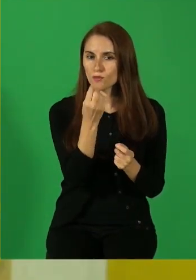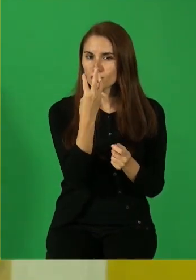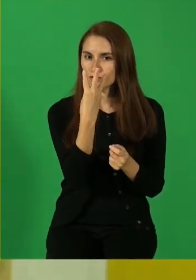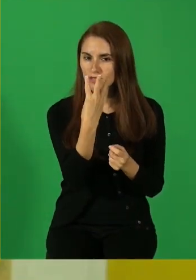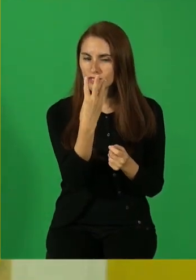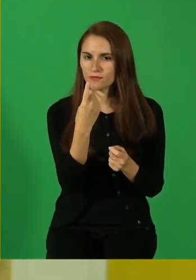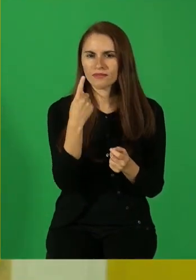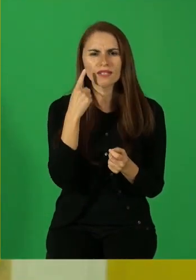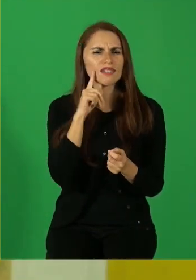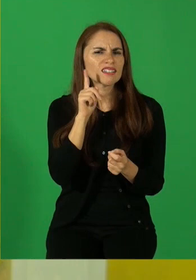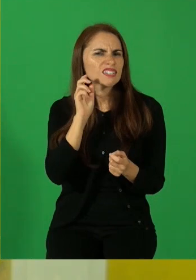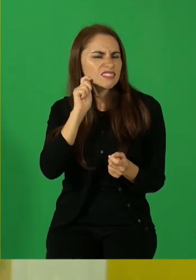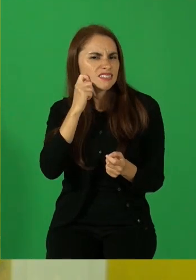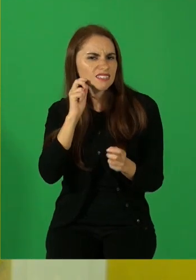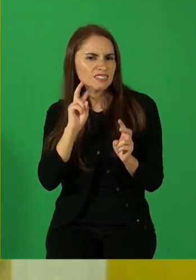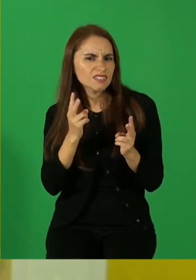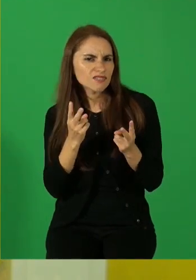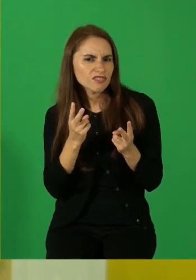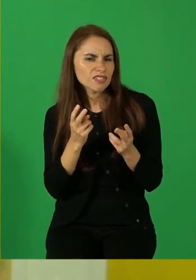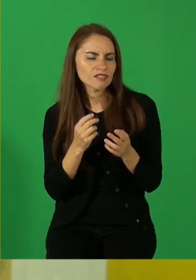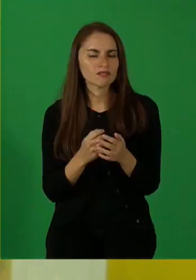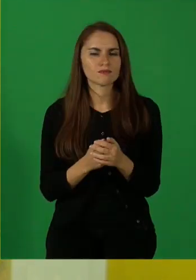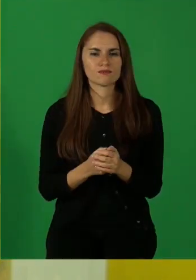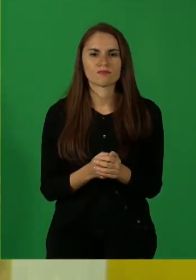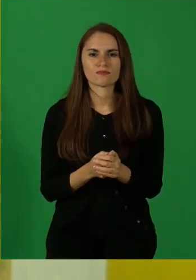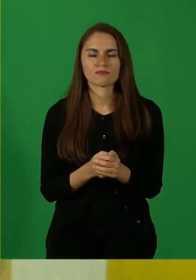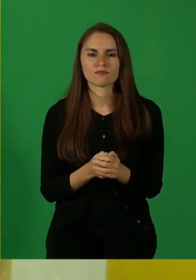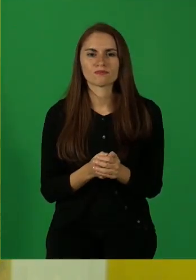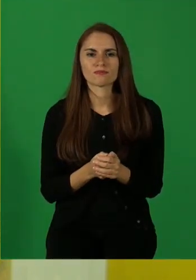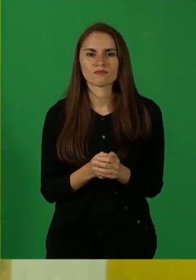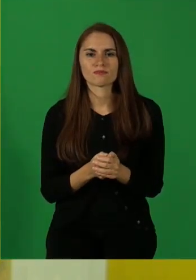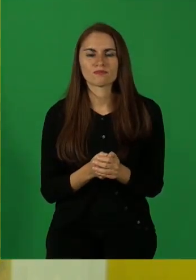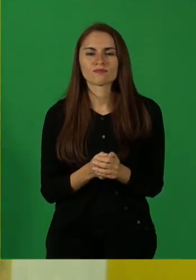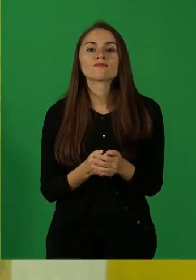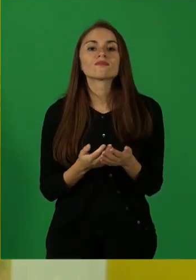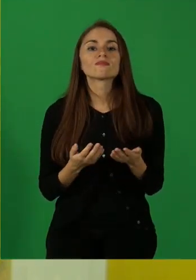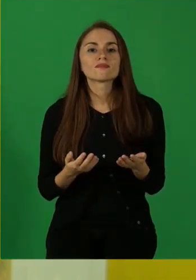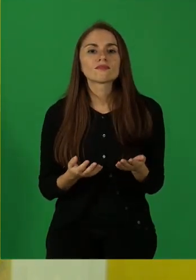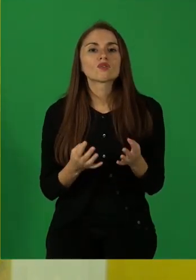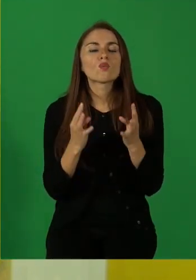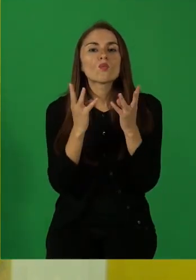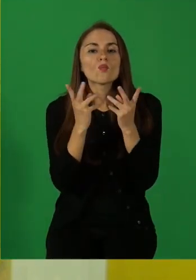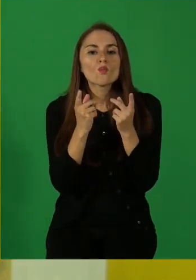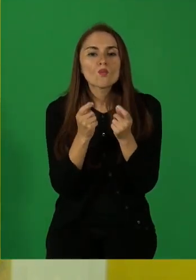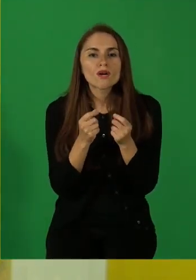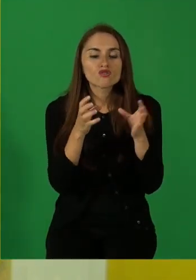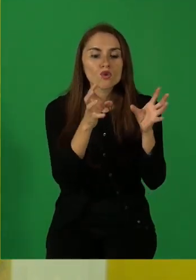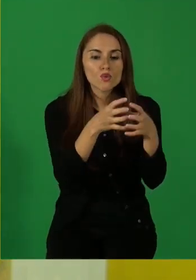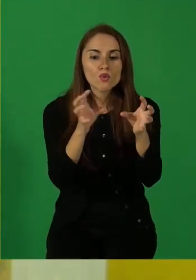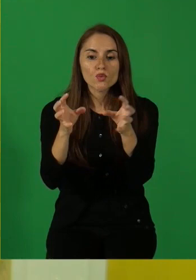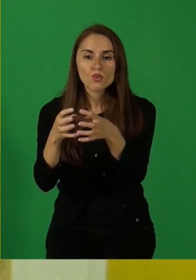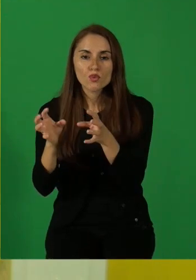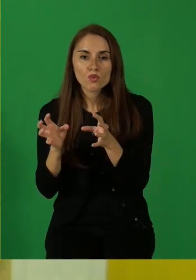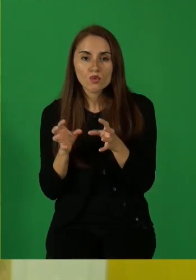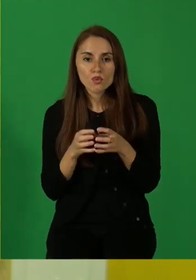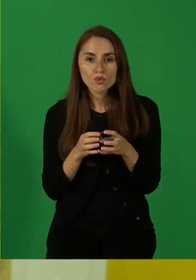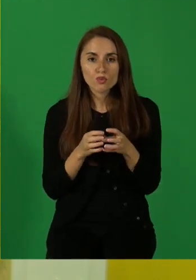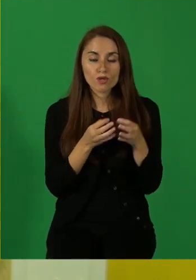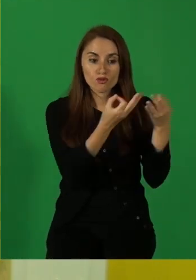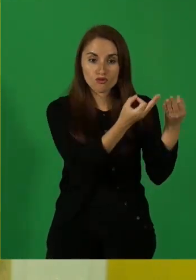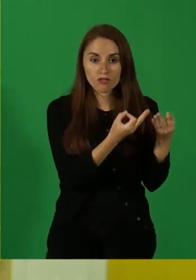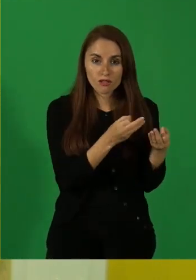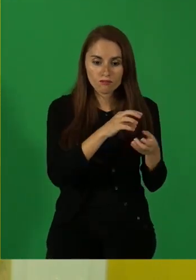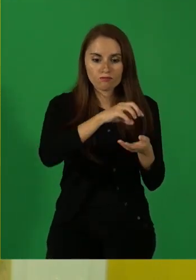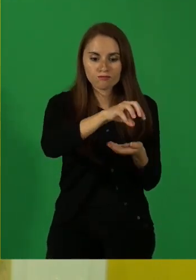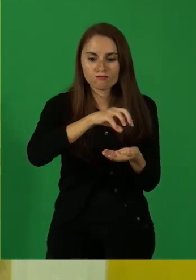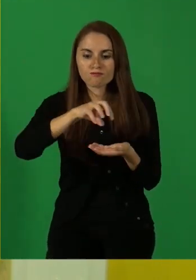¿Qué significa el divisor? Es en cuántas partes o grupos se va a repartir la cantidad